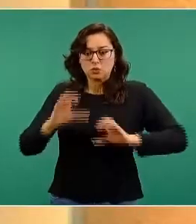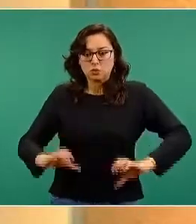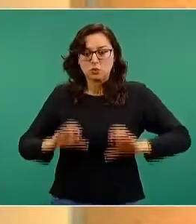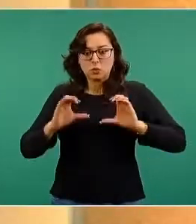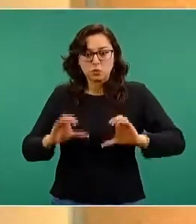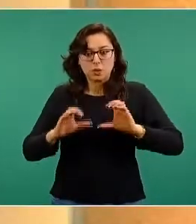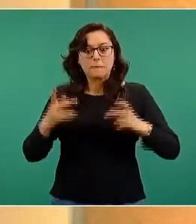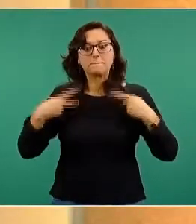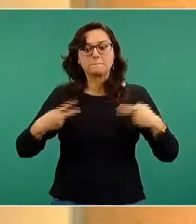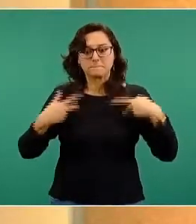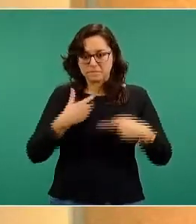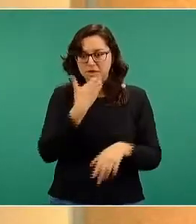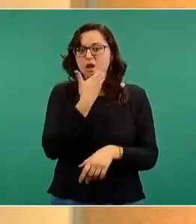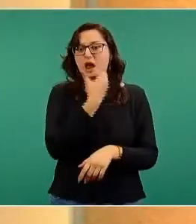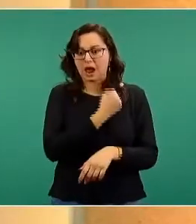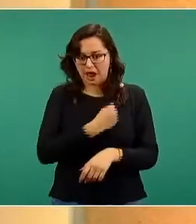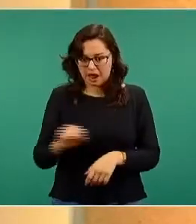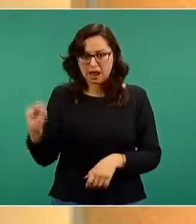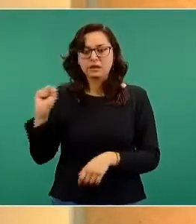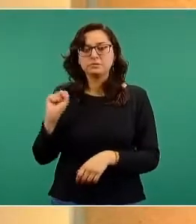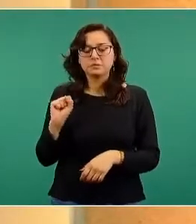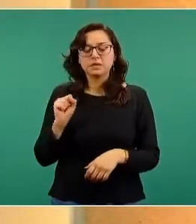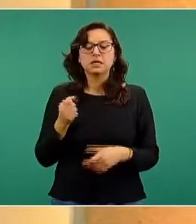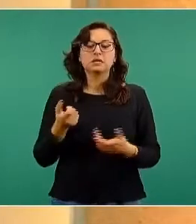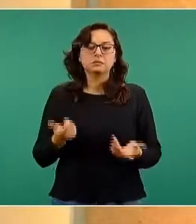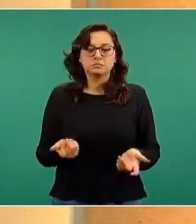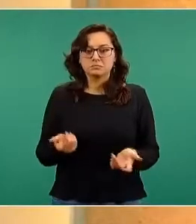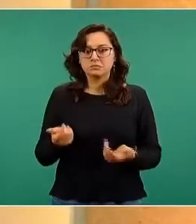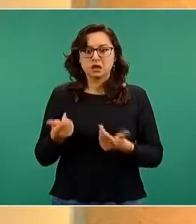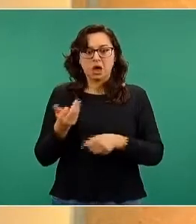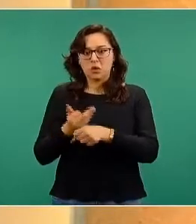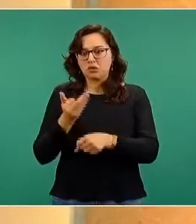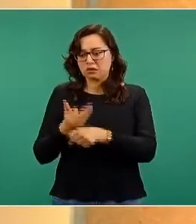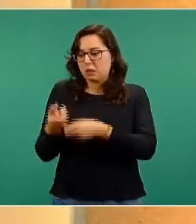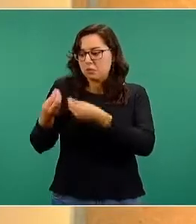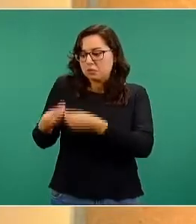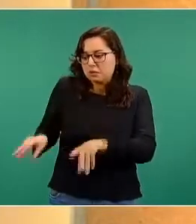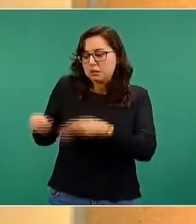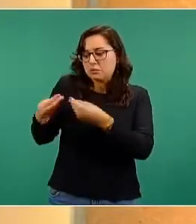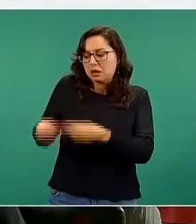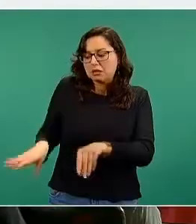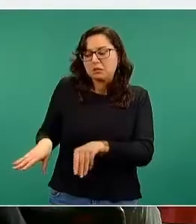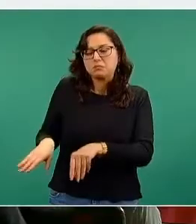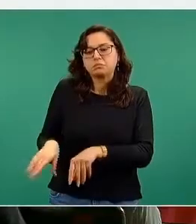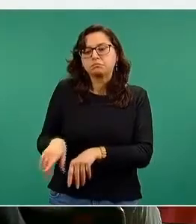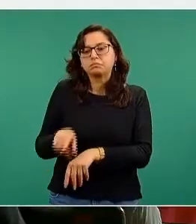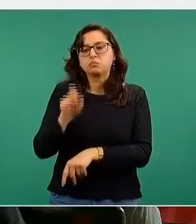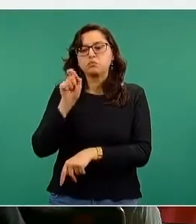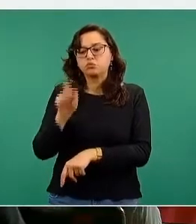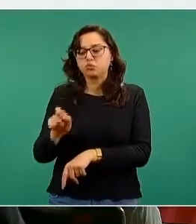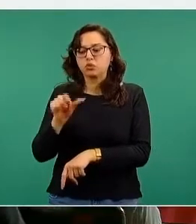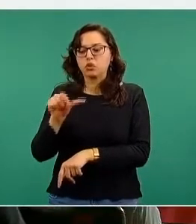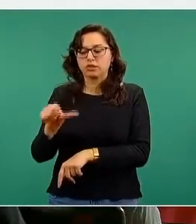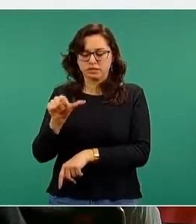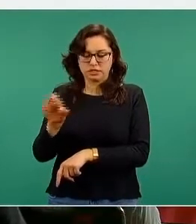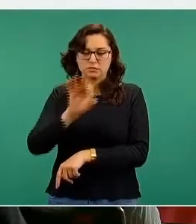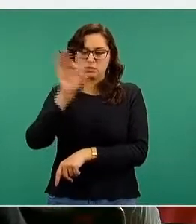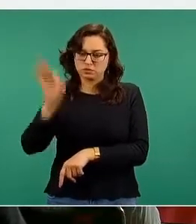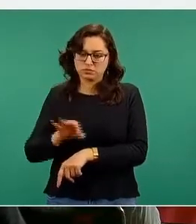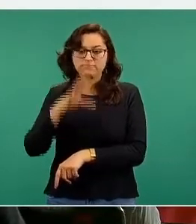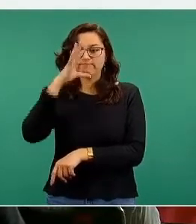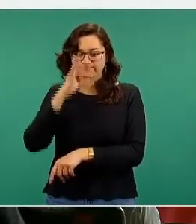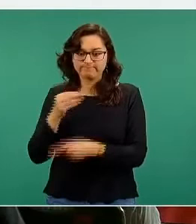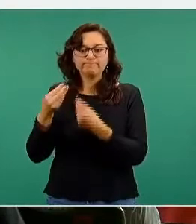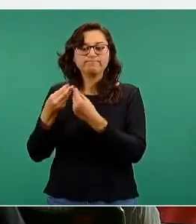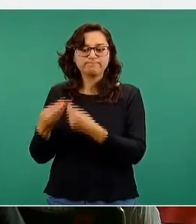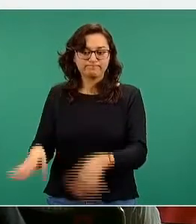personal muy competente, muy capacitado, de modo que ha sido mínimo la pérdida. Hasta el momento, 0.16%.